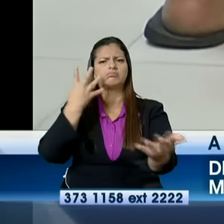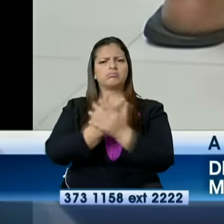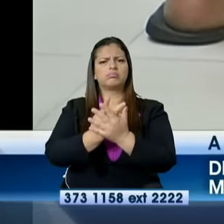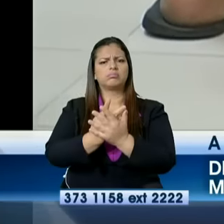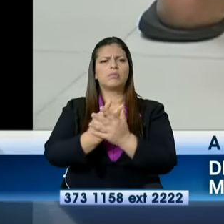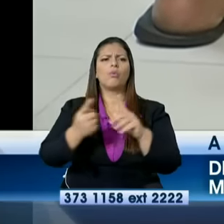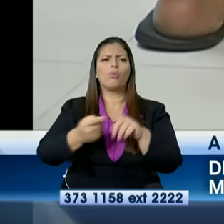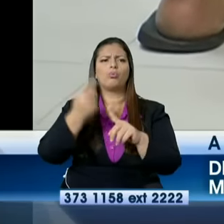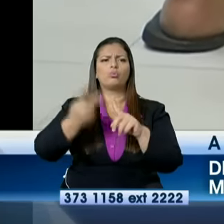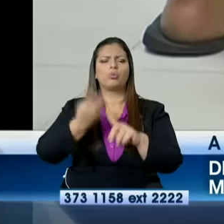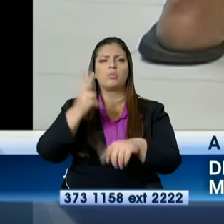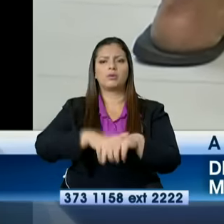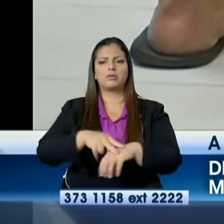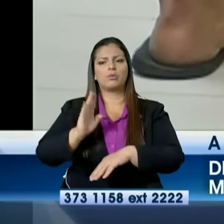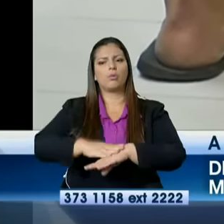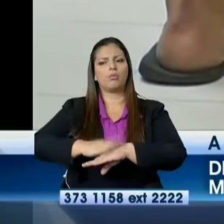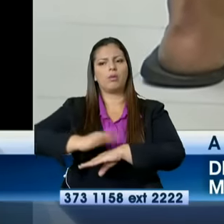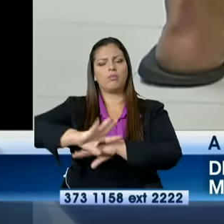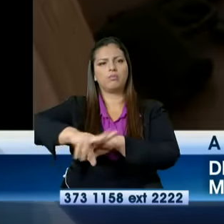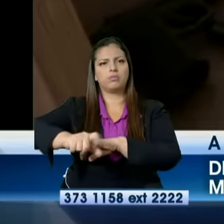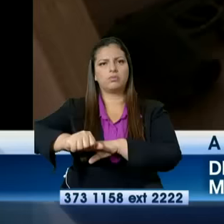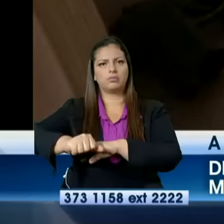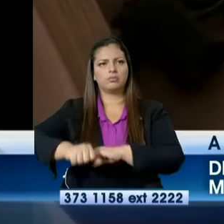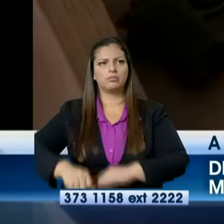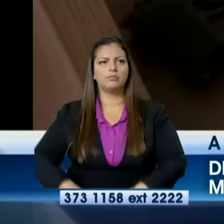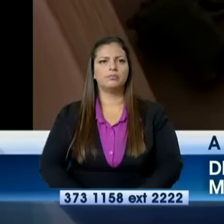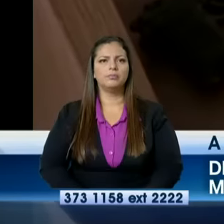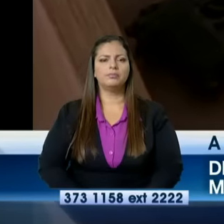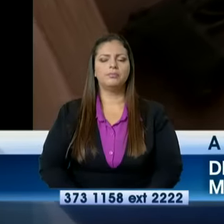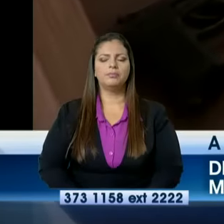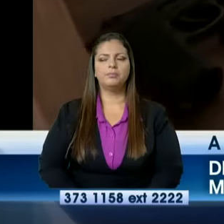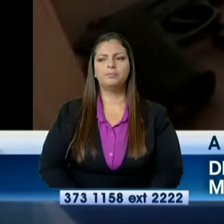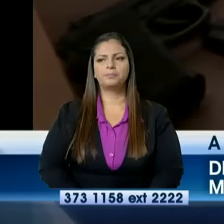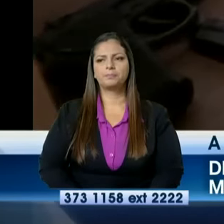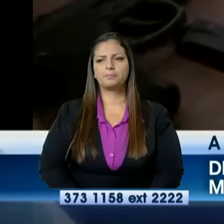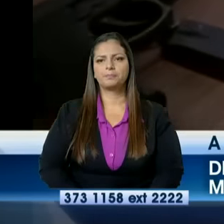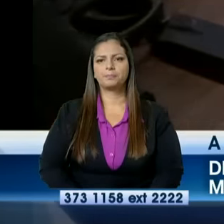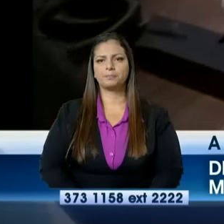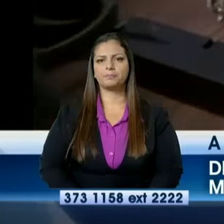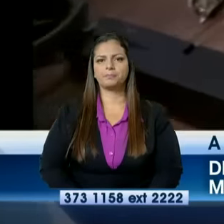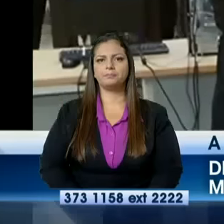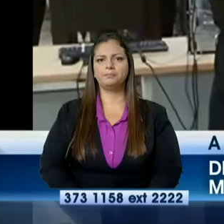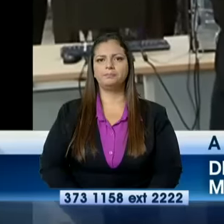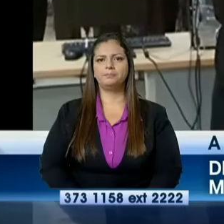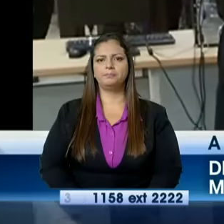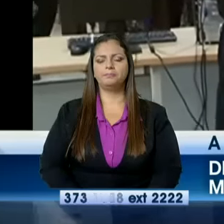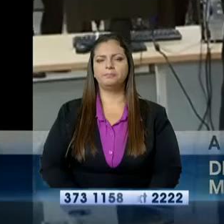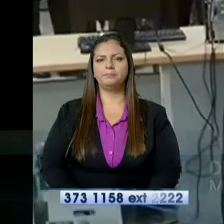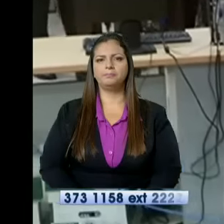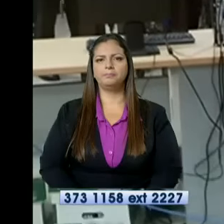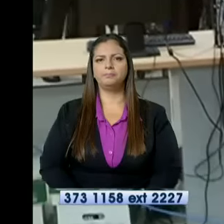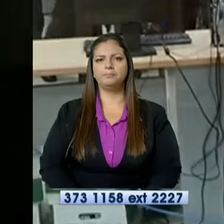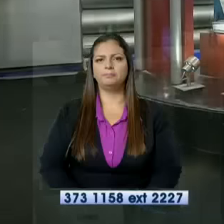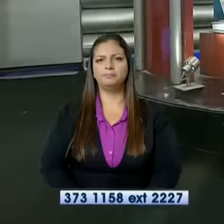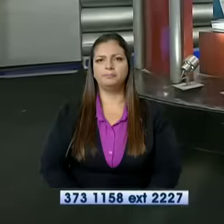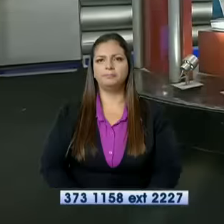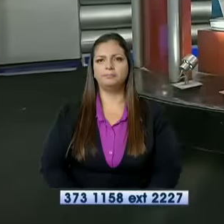por robo y asociación ilícita. Informó Jorge Salazar. Perfecto, hasta